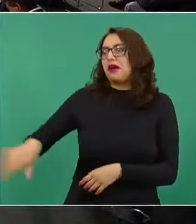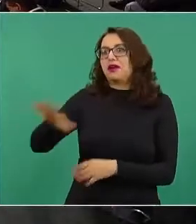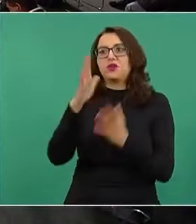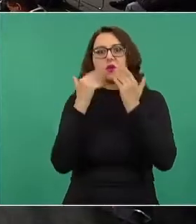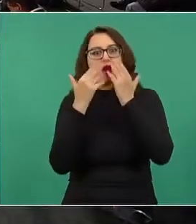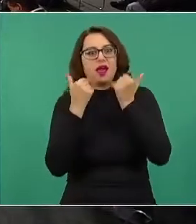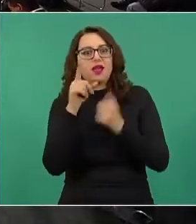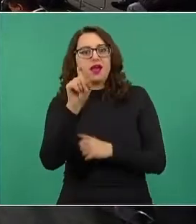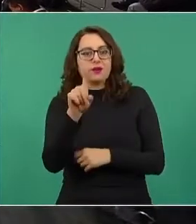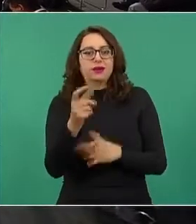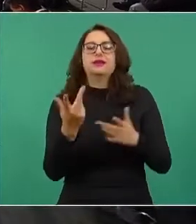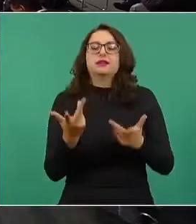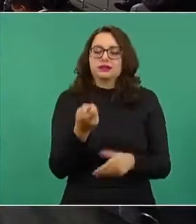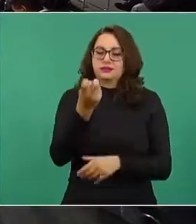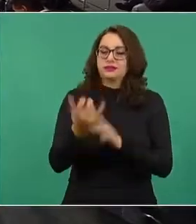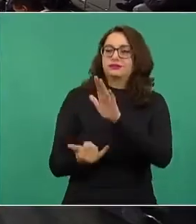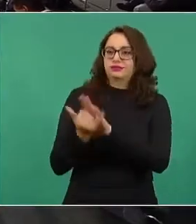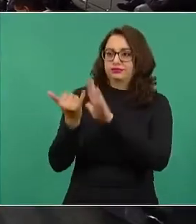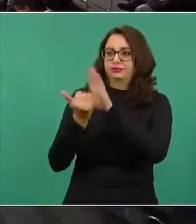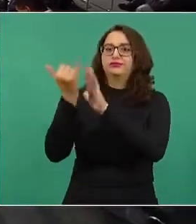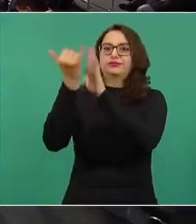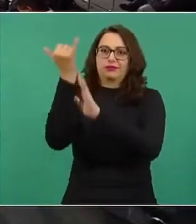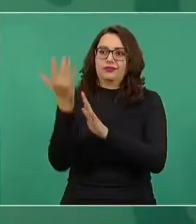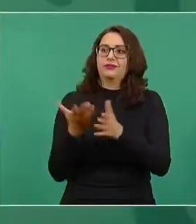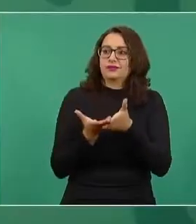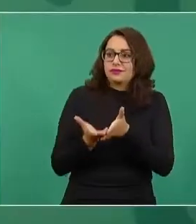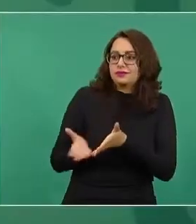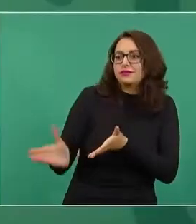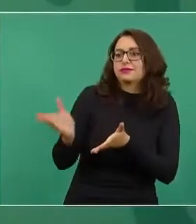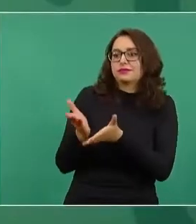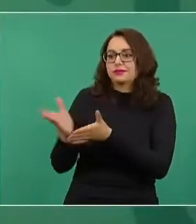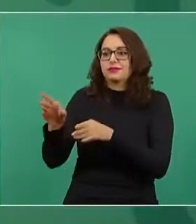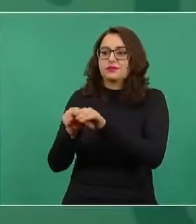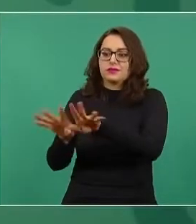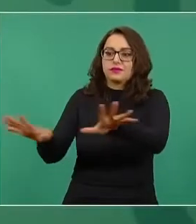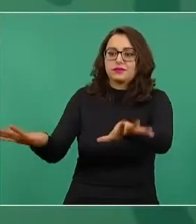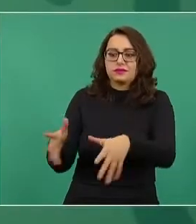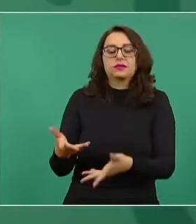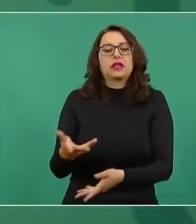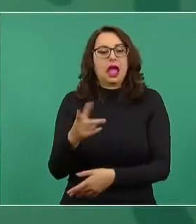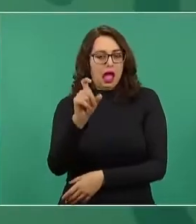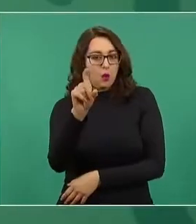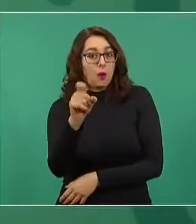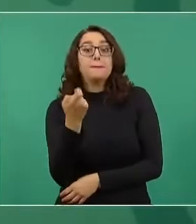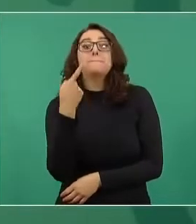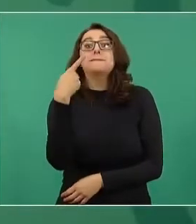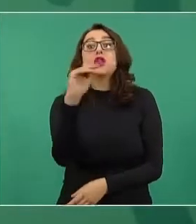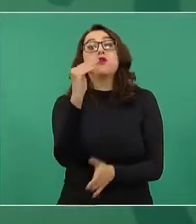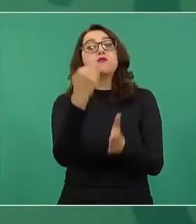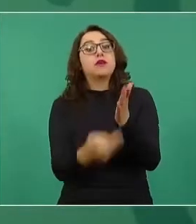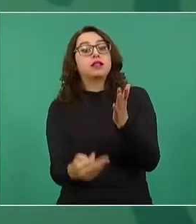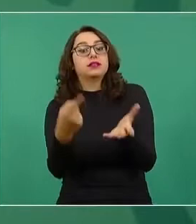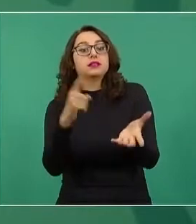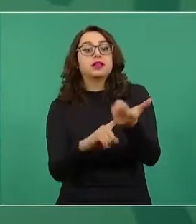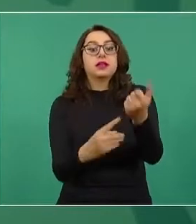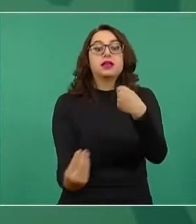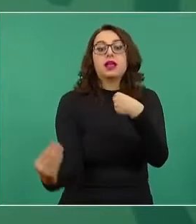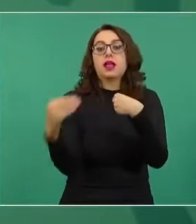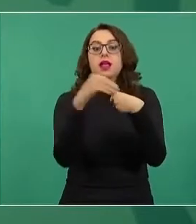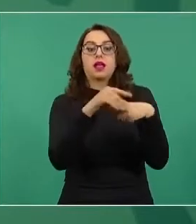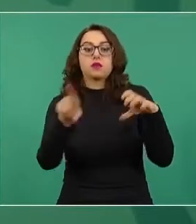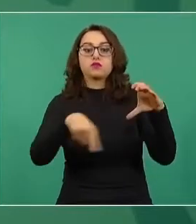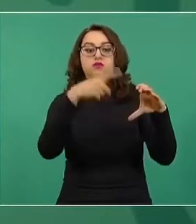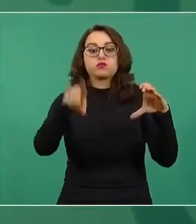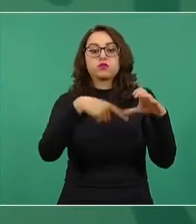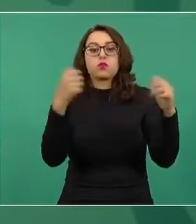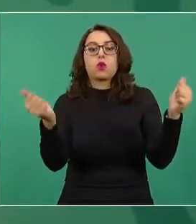no tienen equipo para generación de energía. Y al